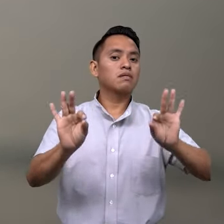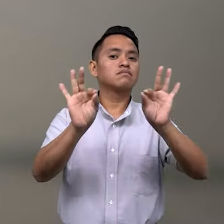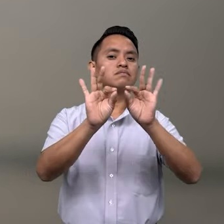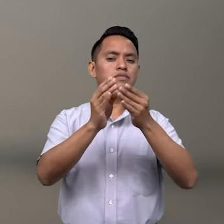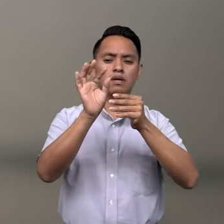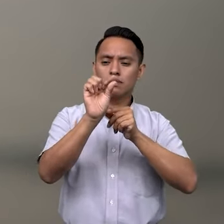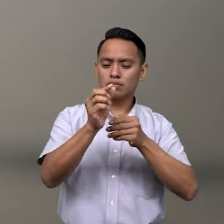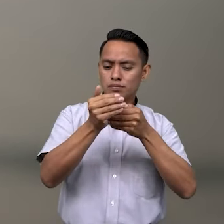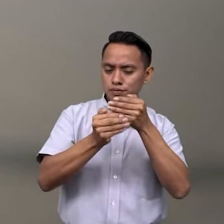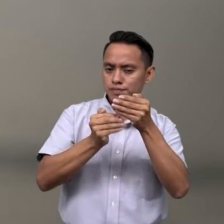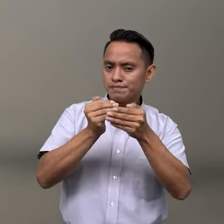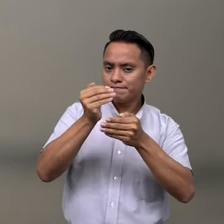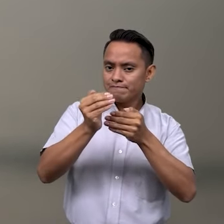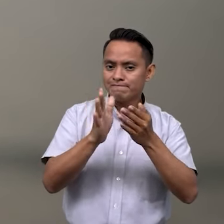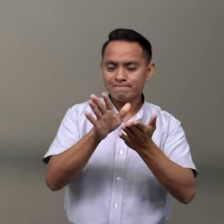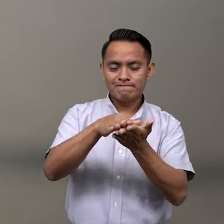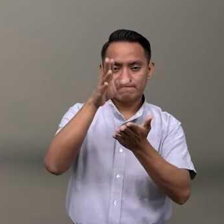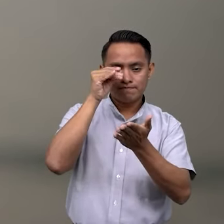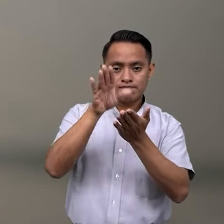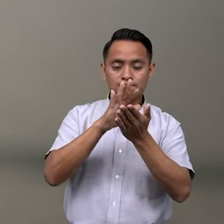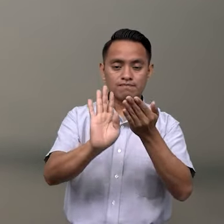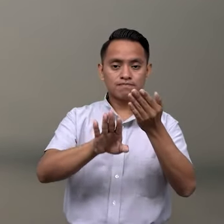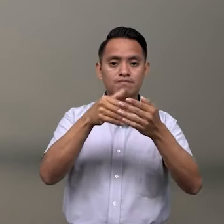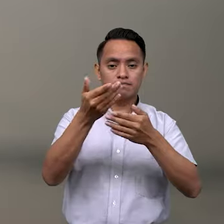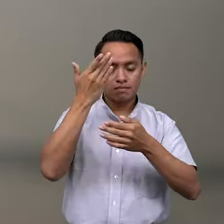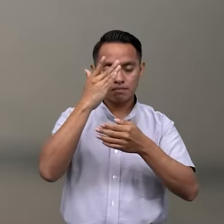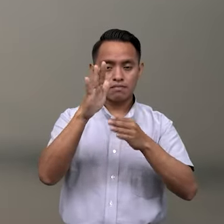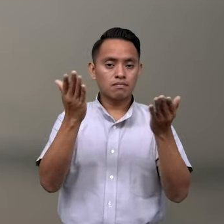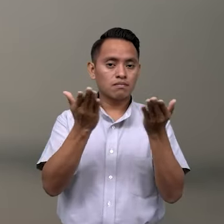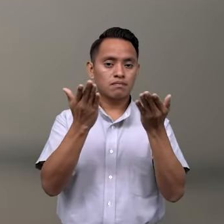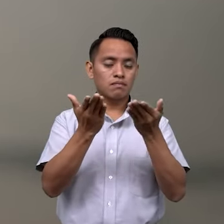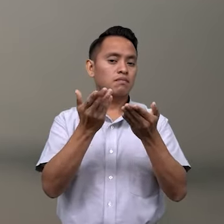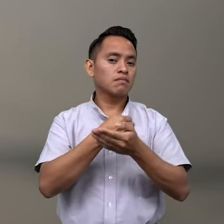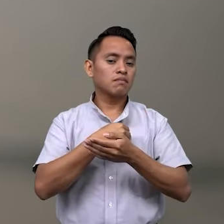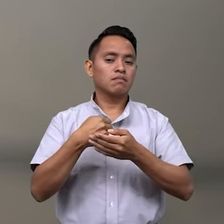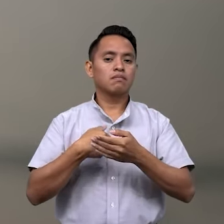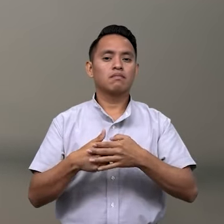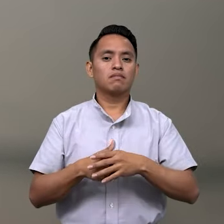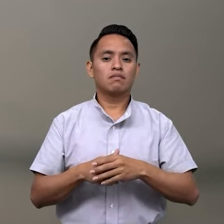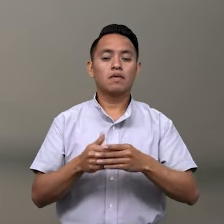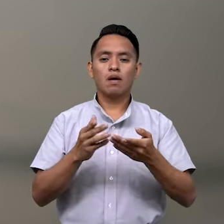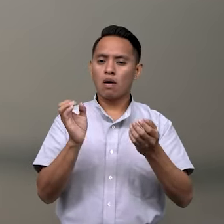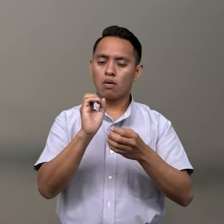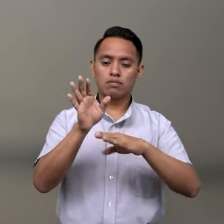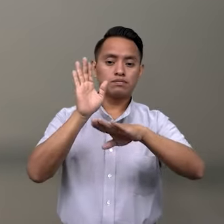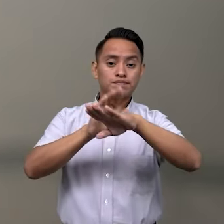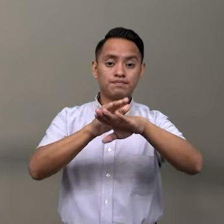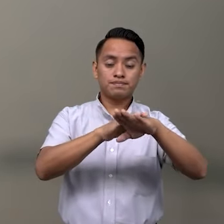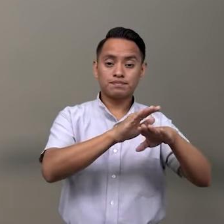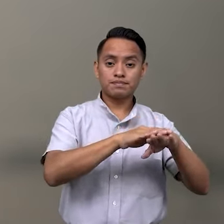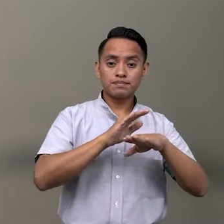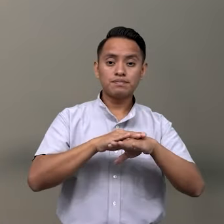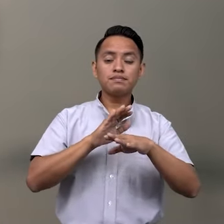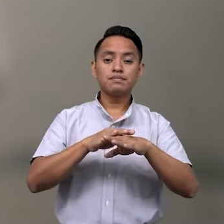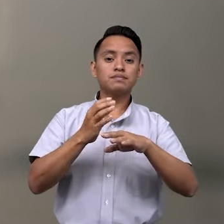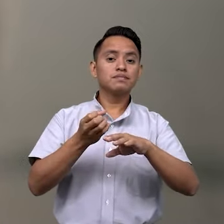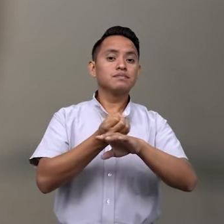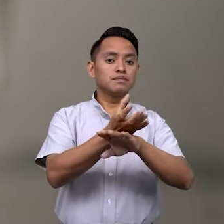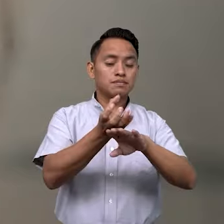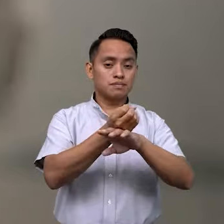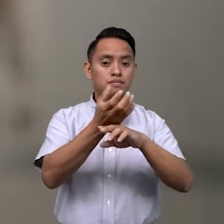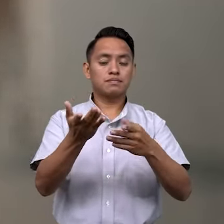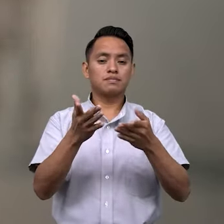tema. A la hora de pues ya todo el mundo sabe qué hacer, porque por ejemplo hay algo, llamemos ese al puesto de mando, llamemos a la compañera política y para darle